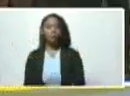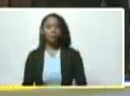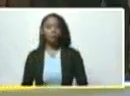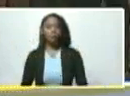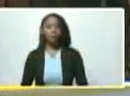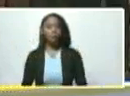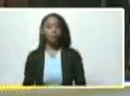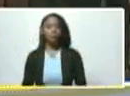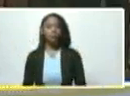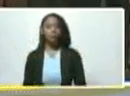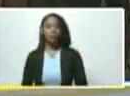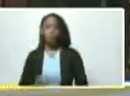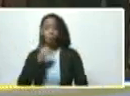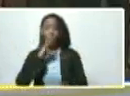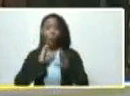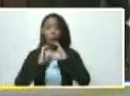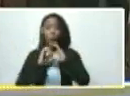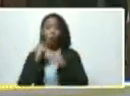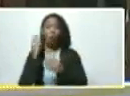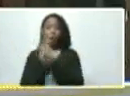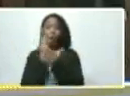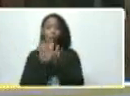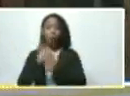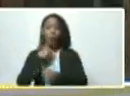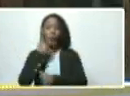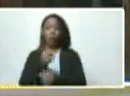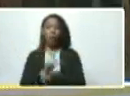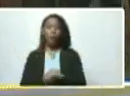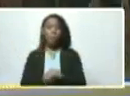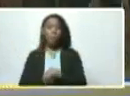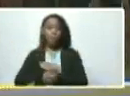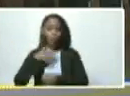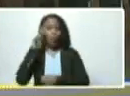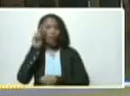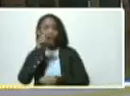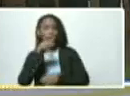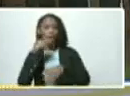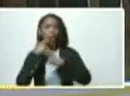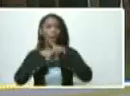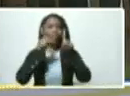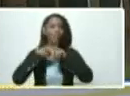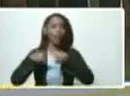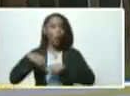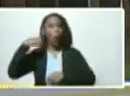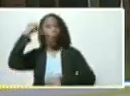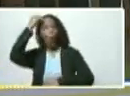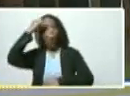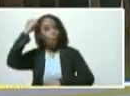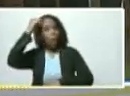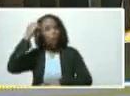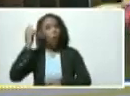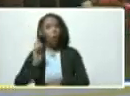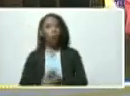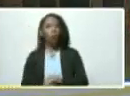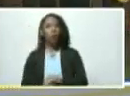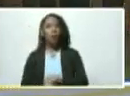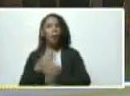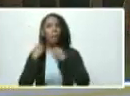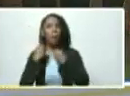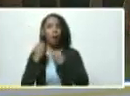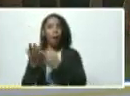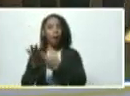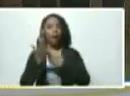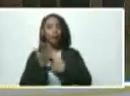Bueno, conversadito, como siempre digo, para poder ver las distintas opiniones, para recibir